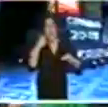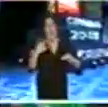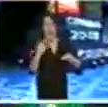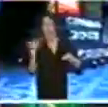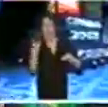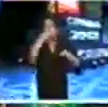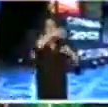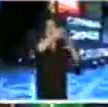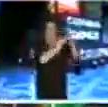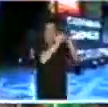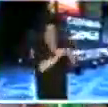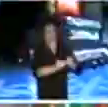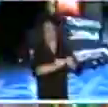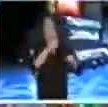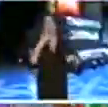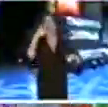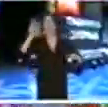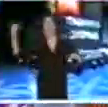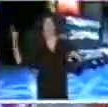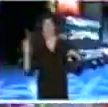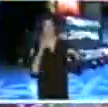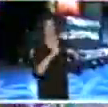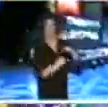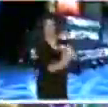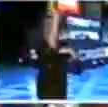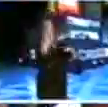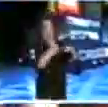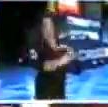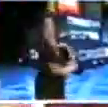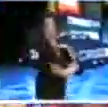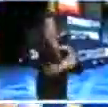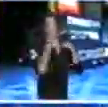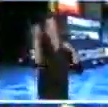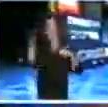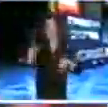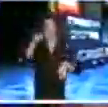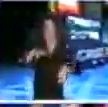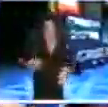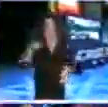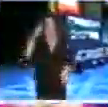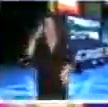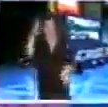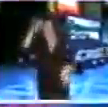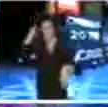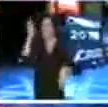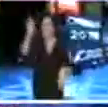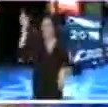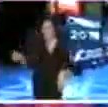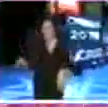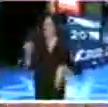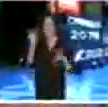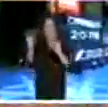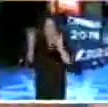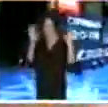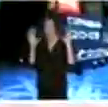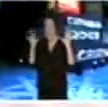Para Leones, viene del 10, se lo logró los intocables, perfecto en ese